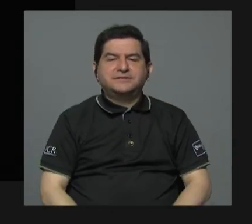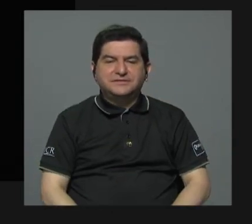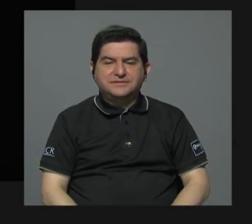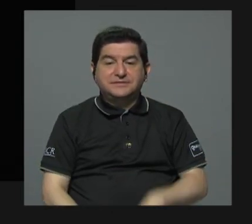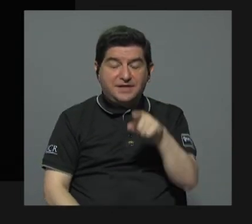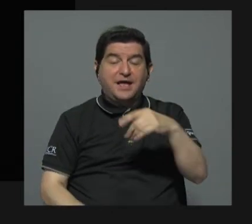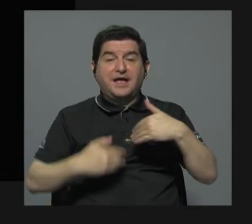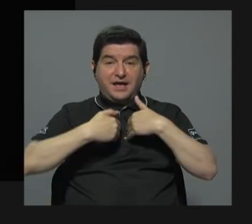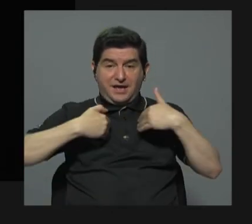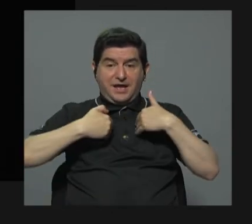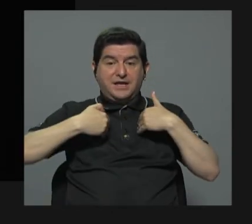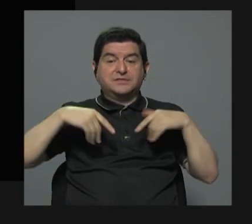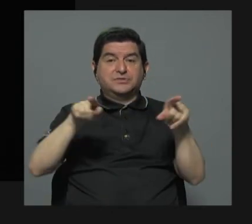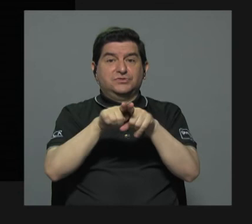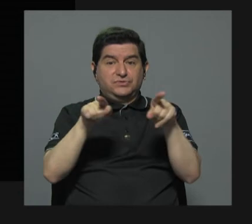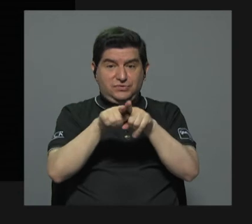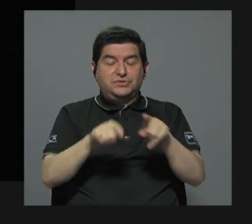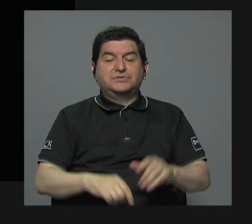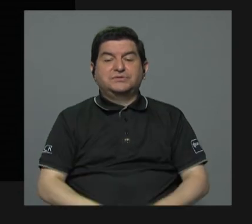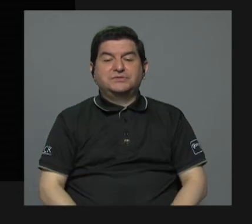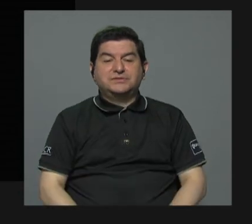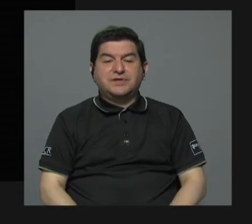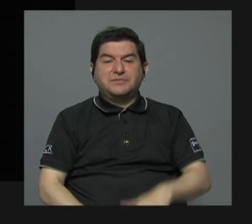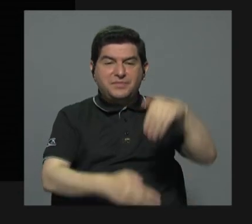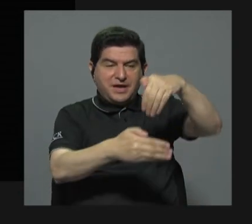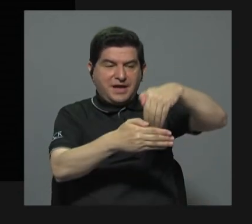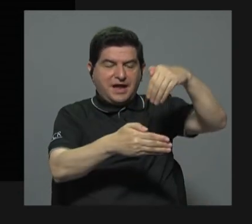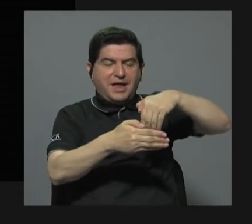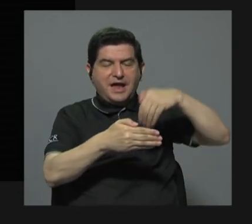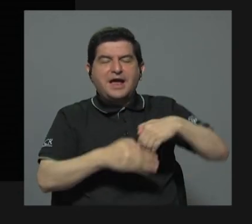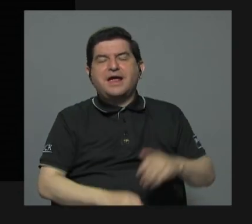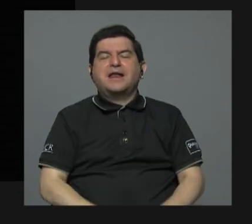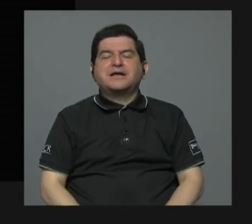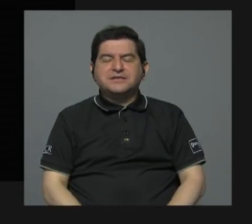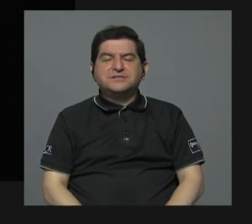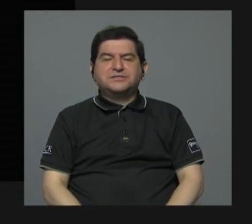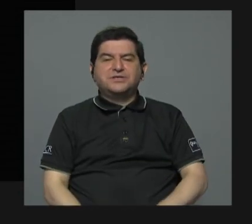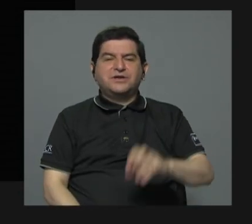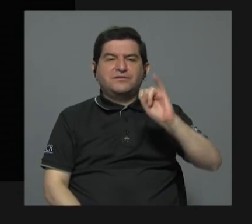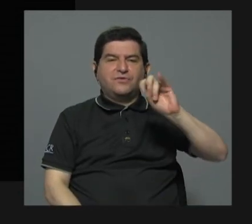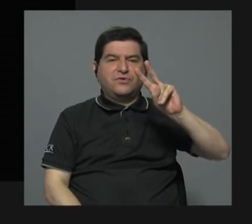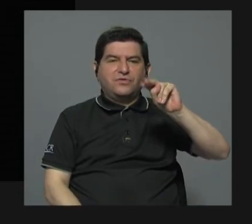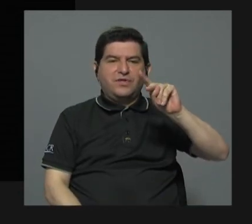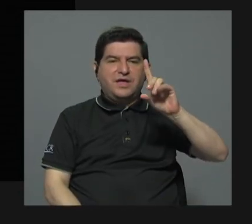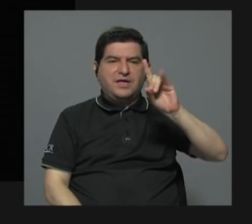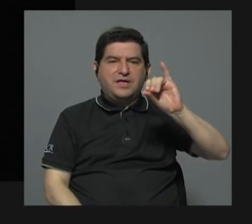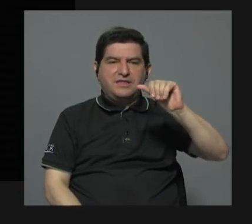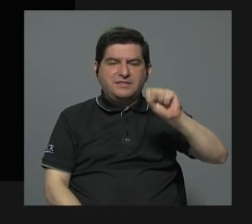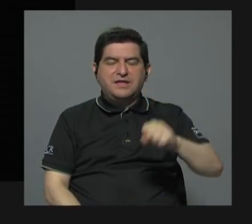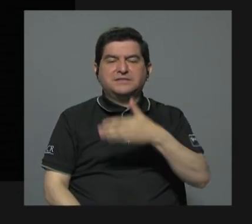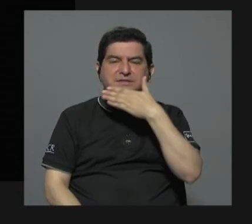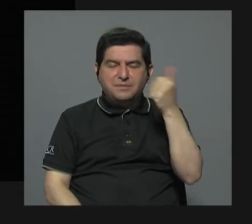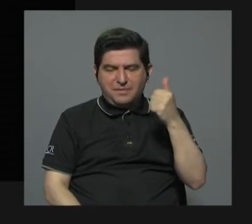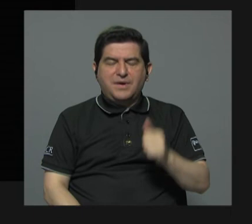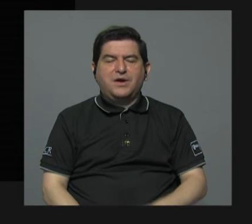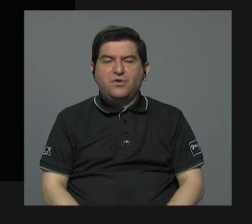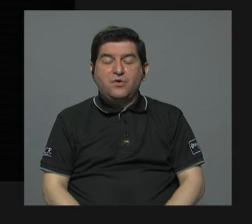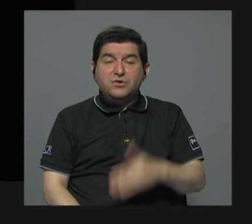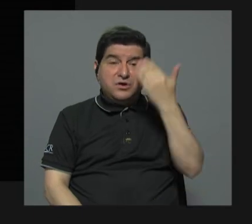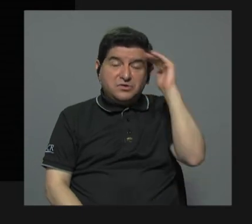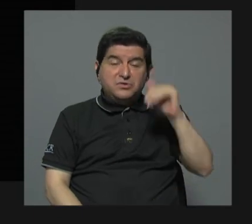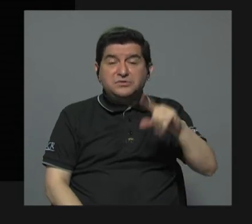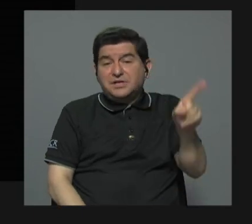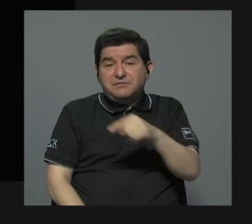esos animales. En el escudo del Archivo de Indias se ve mejor la representación del coyote. Quitaron el ocelote, no sabemos por